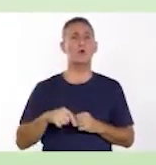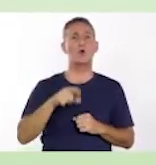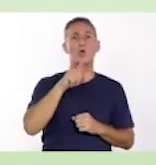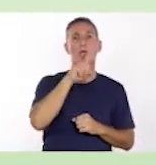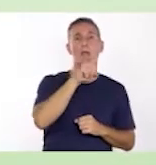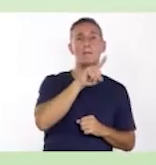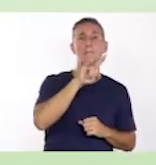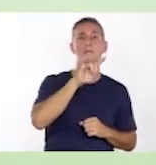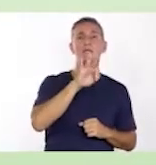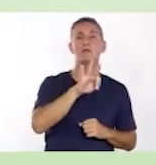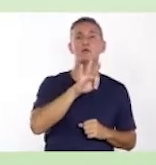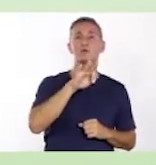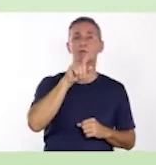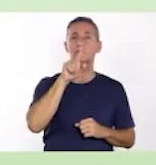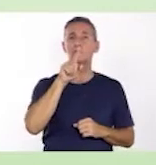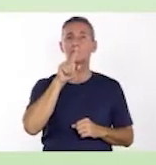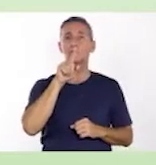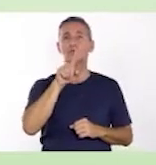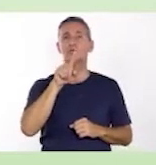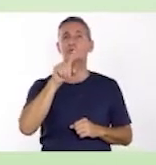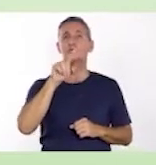1819 y muere en el